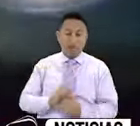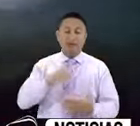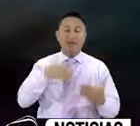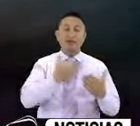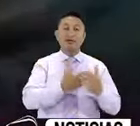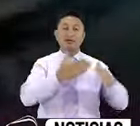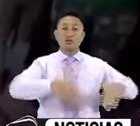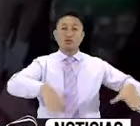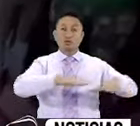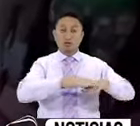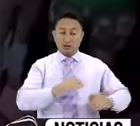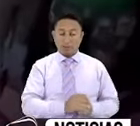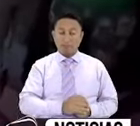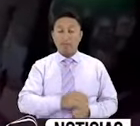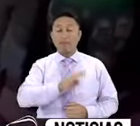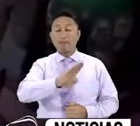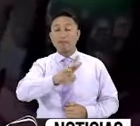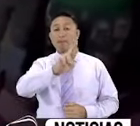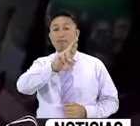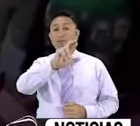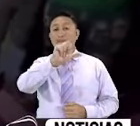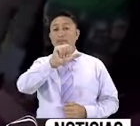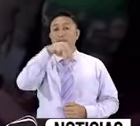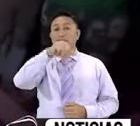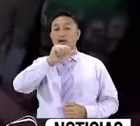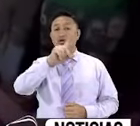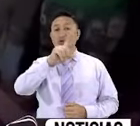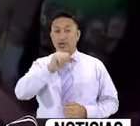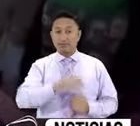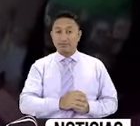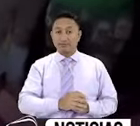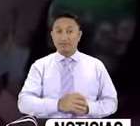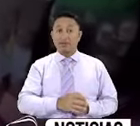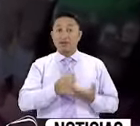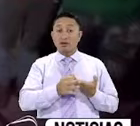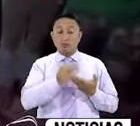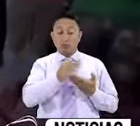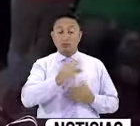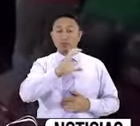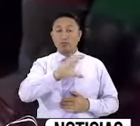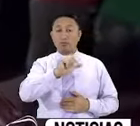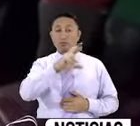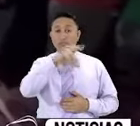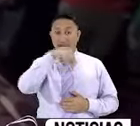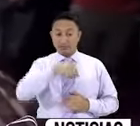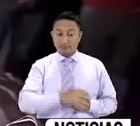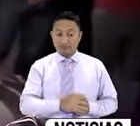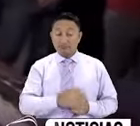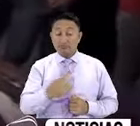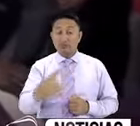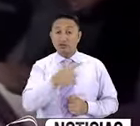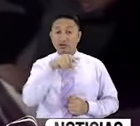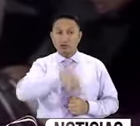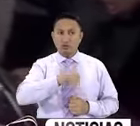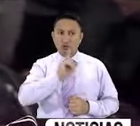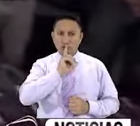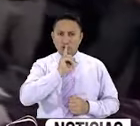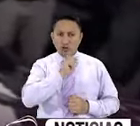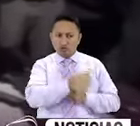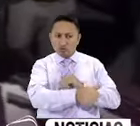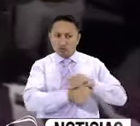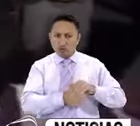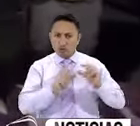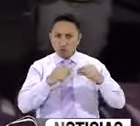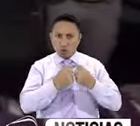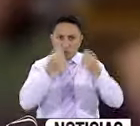Bramadora, un recinto alejado de la gran urbe del cantón El Carmen, donde supuestamente se escondían integrantes de un grupo terrorista.